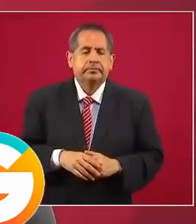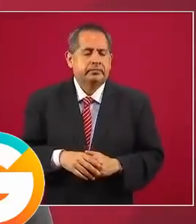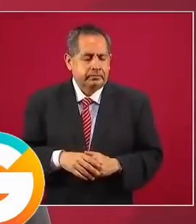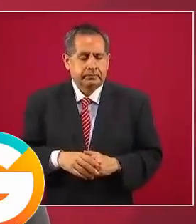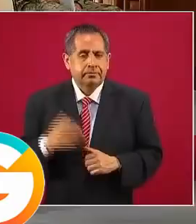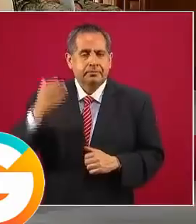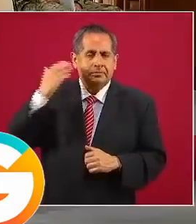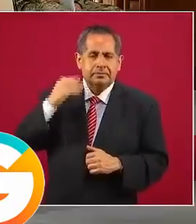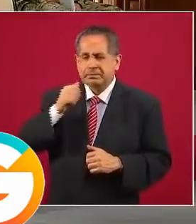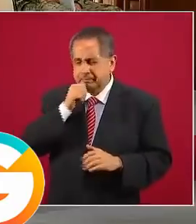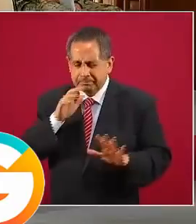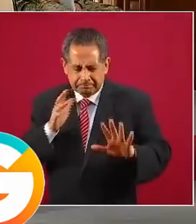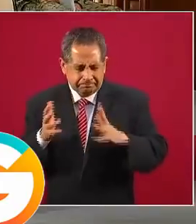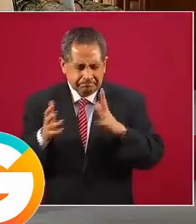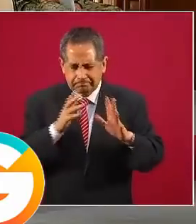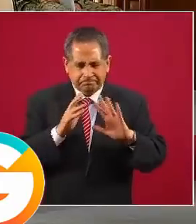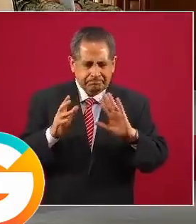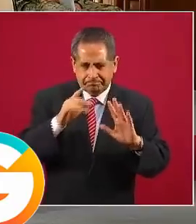las condiciones.